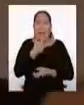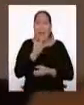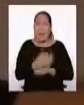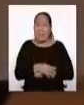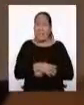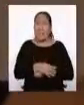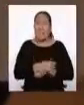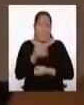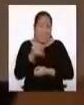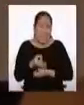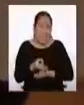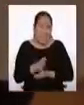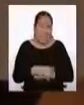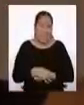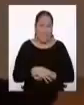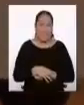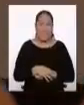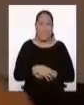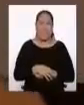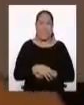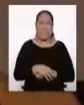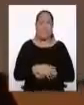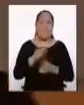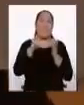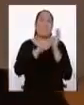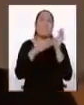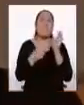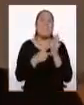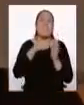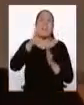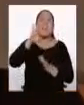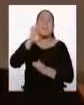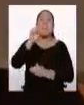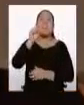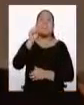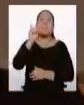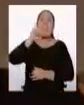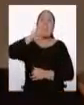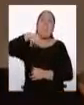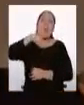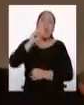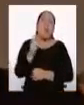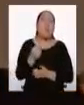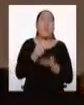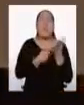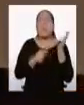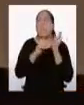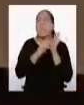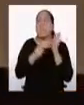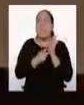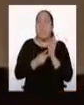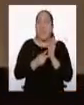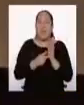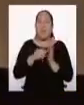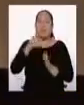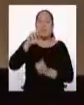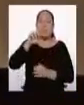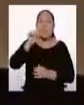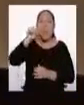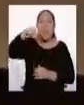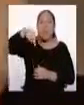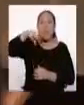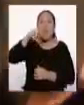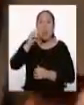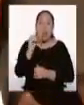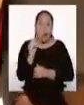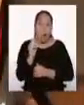¿no es cierto? ¿Qué cosa es un festejo? ¿Qué cosa es un landó? ¿Qué cosa es un charango? Y así es como empezamos esta aventura